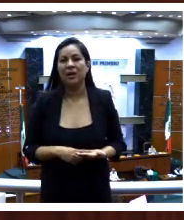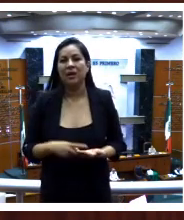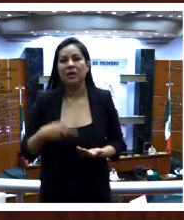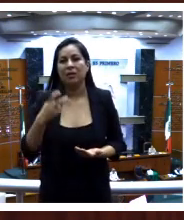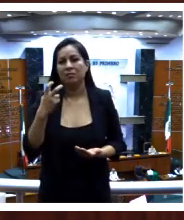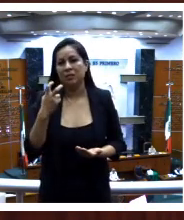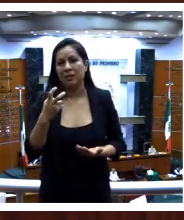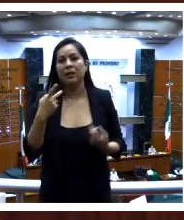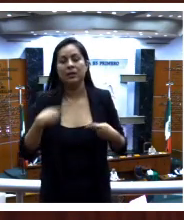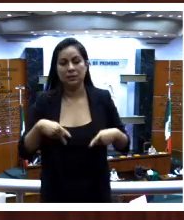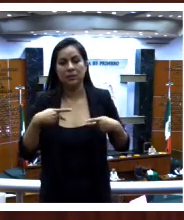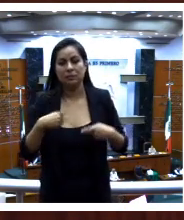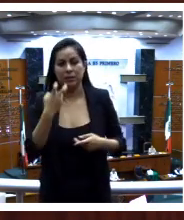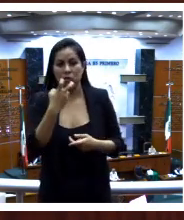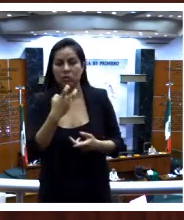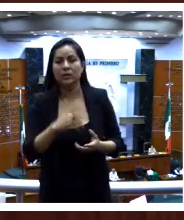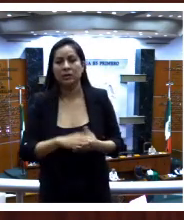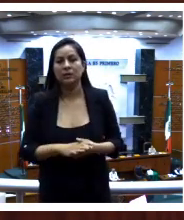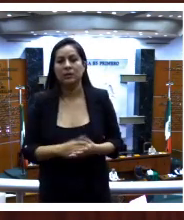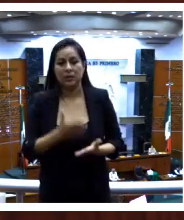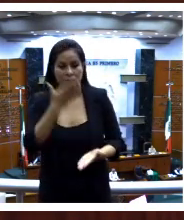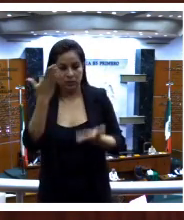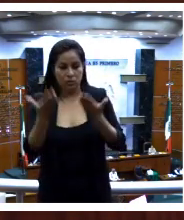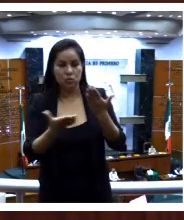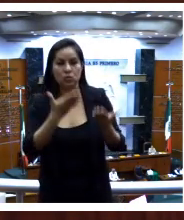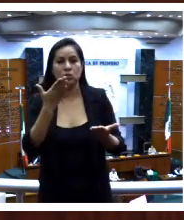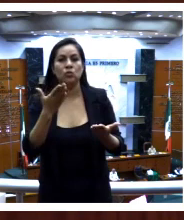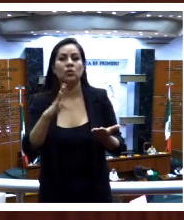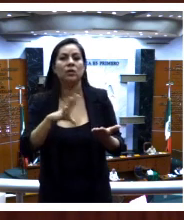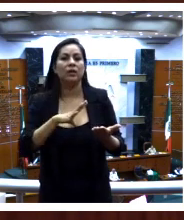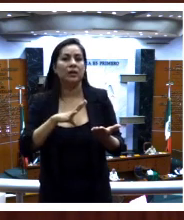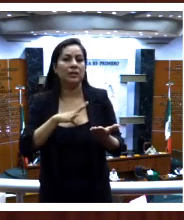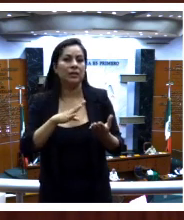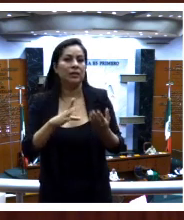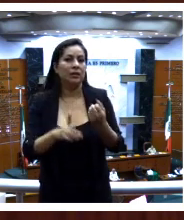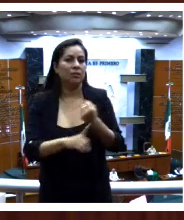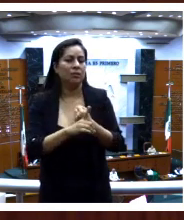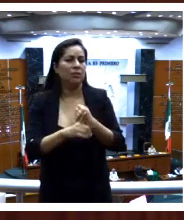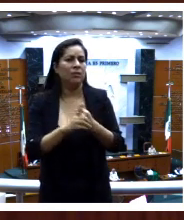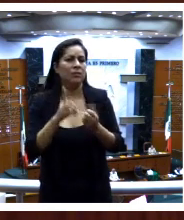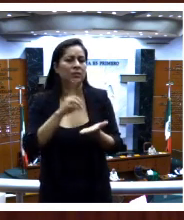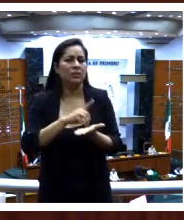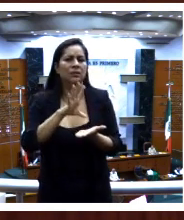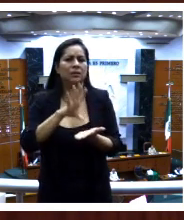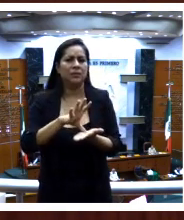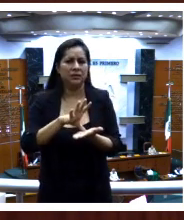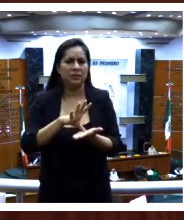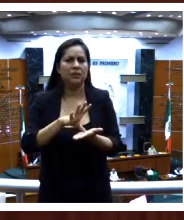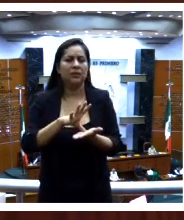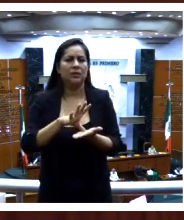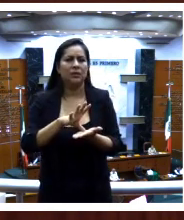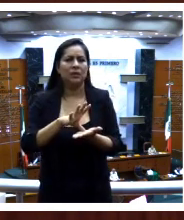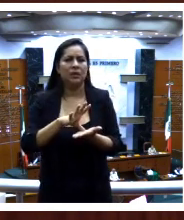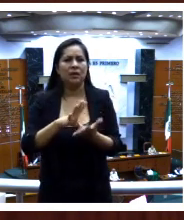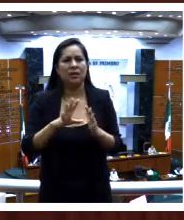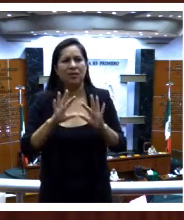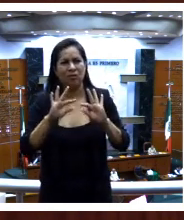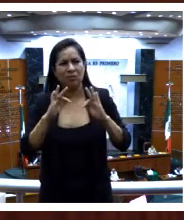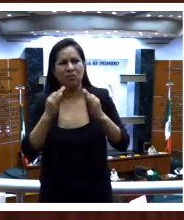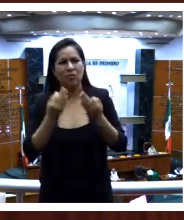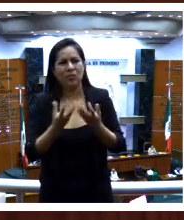estas personas que estudian y que tienen problemas de discapacidad. La estrategia